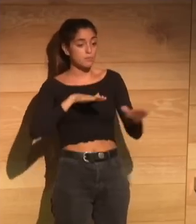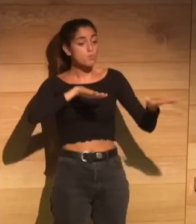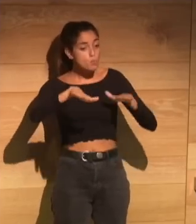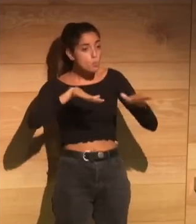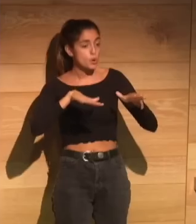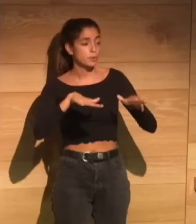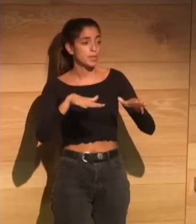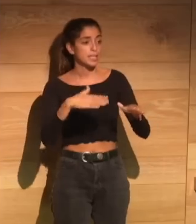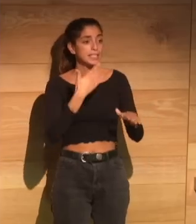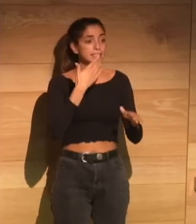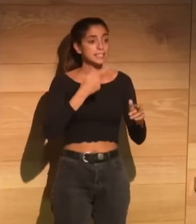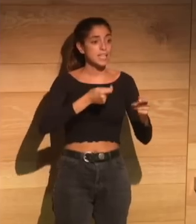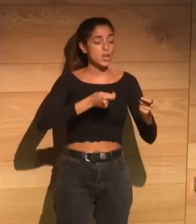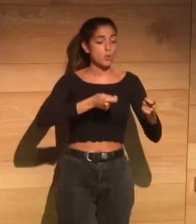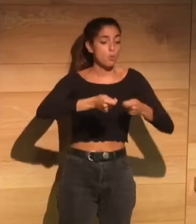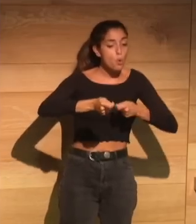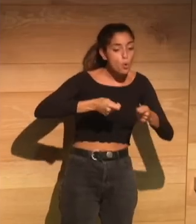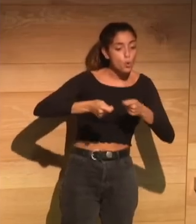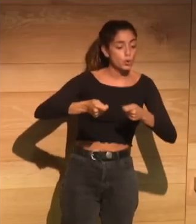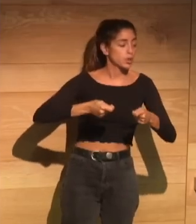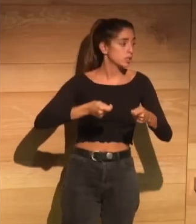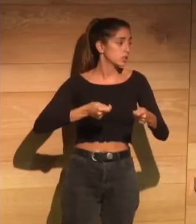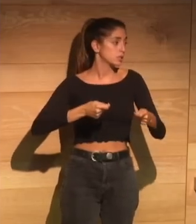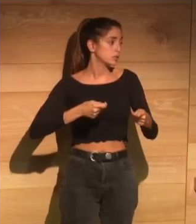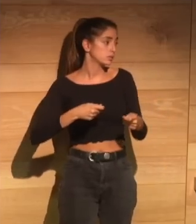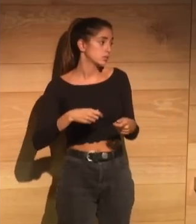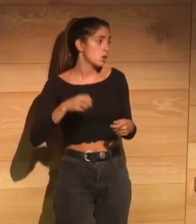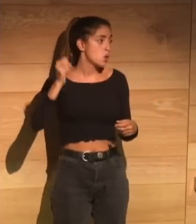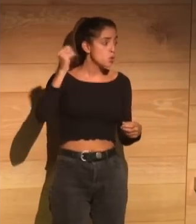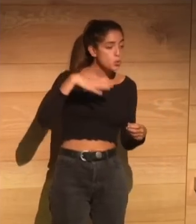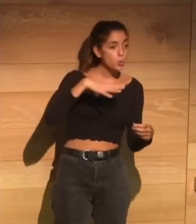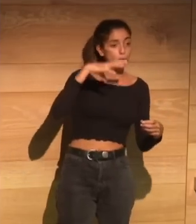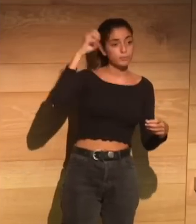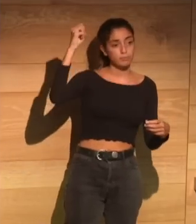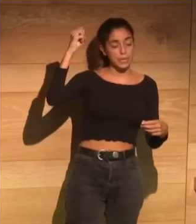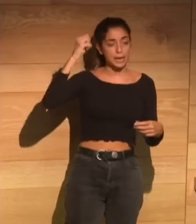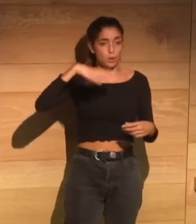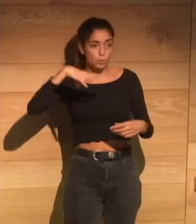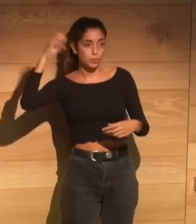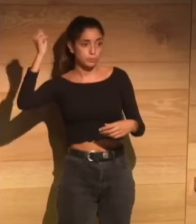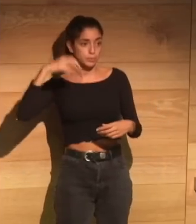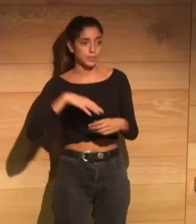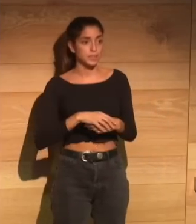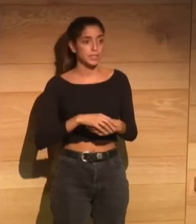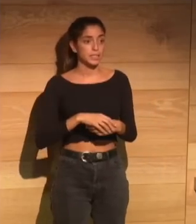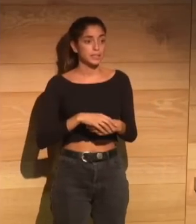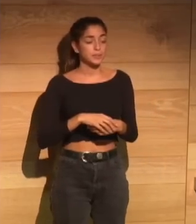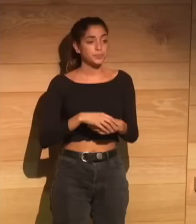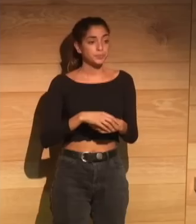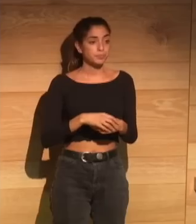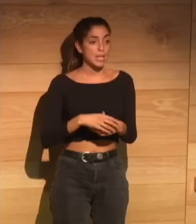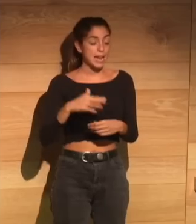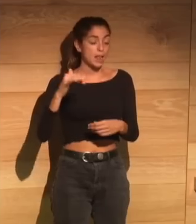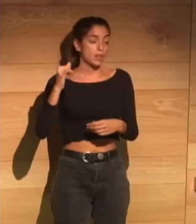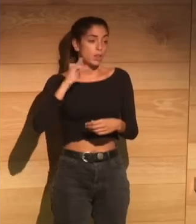coordinas el apagado y el encendido de la luz con el movimiento de algo que no conseguirías a través de la... de la rendija. El zoótropo,